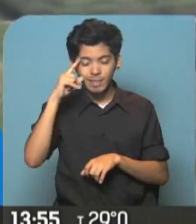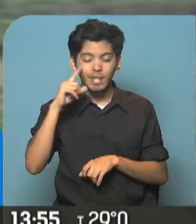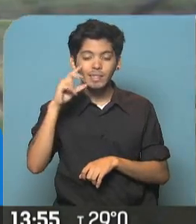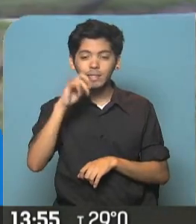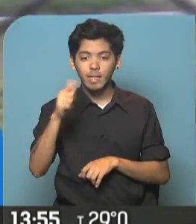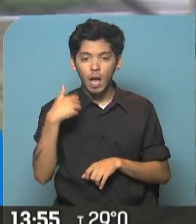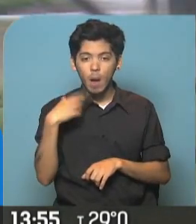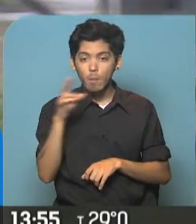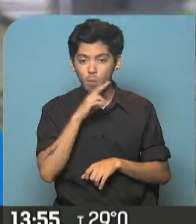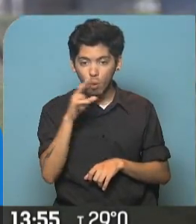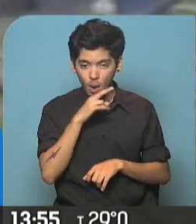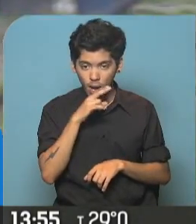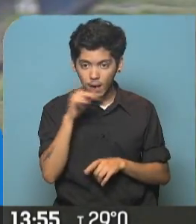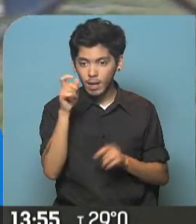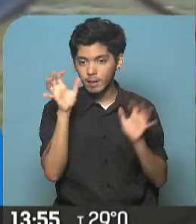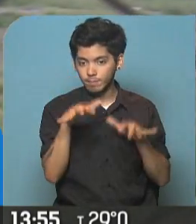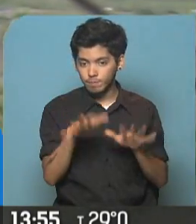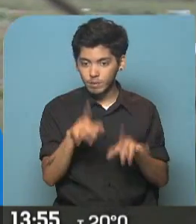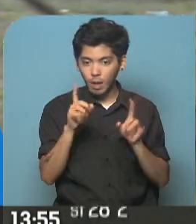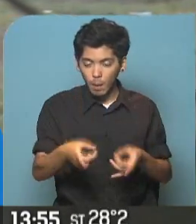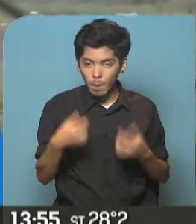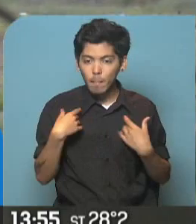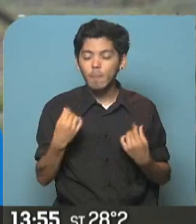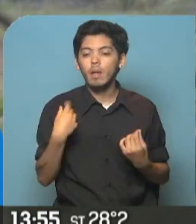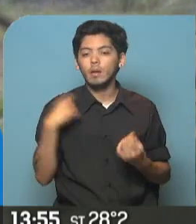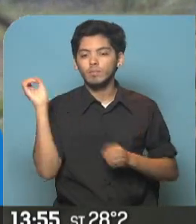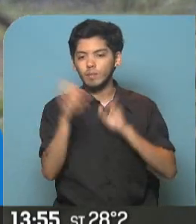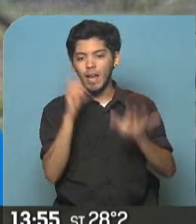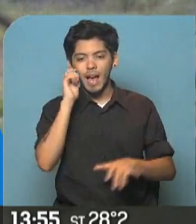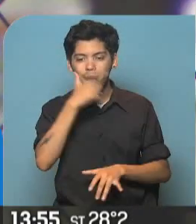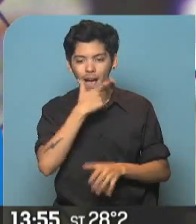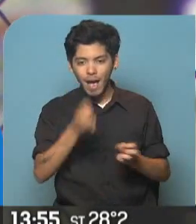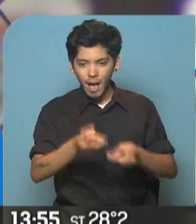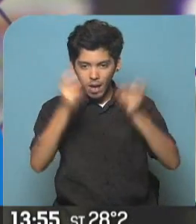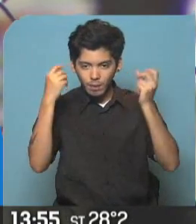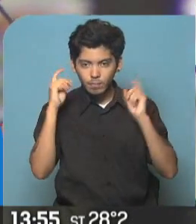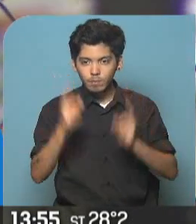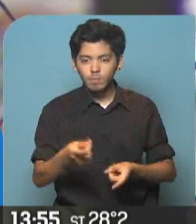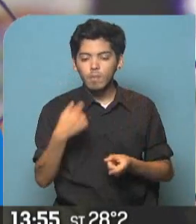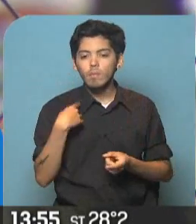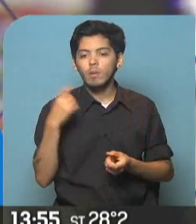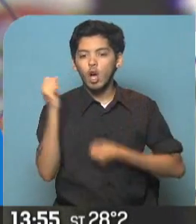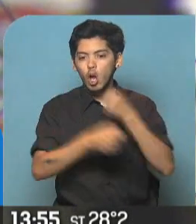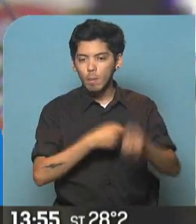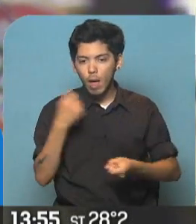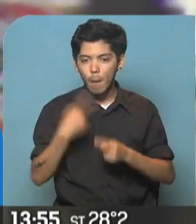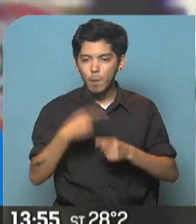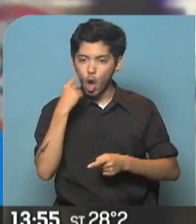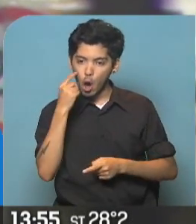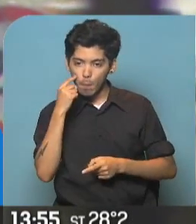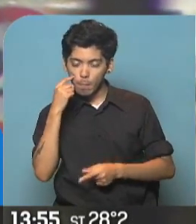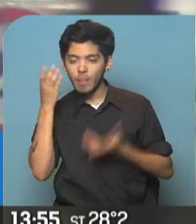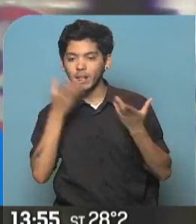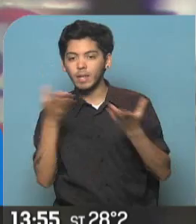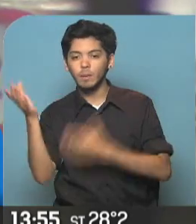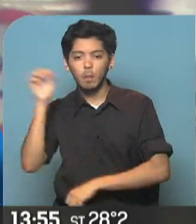fueron reprimidas con gas pimienta y golpes por parte de personal masculino del Servicio Penitenciario Federal. Realmente